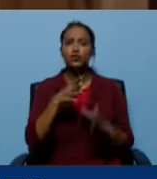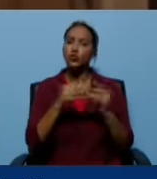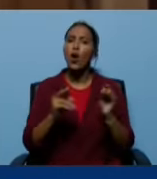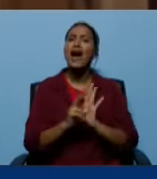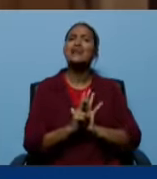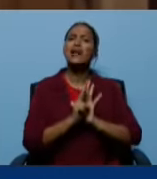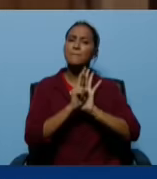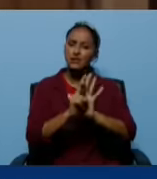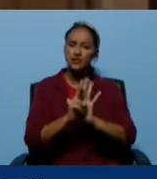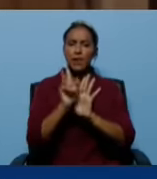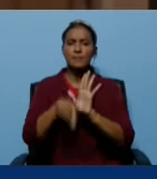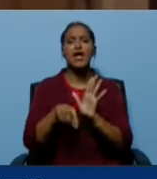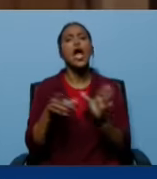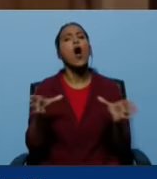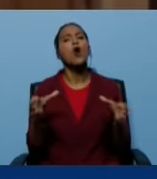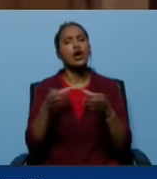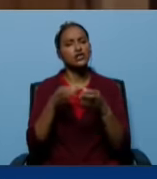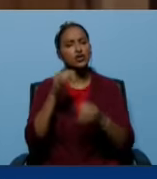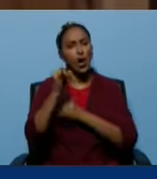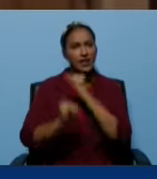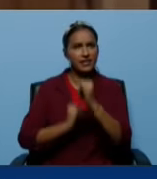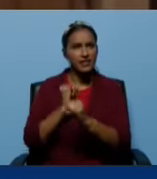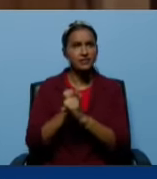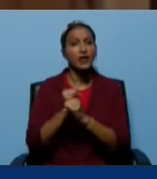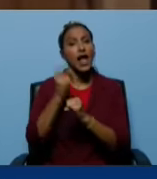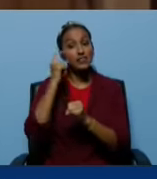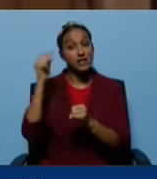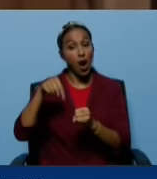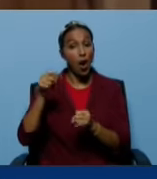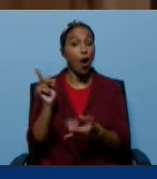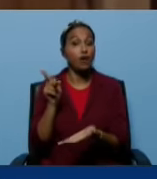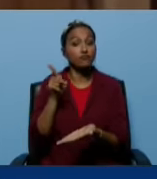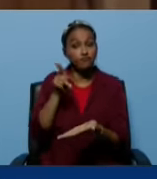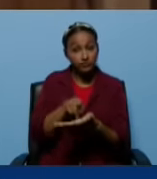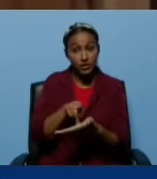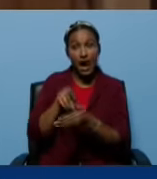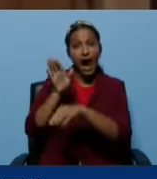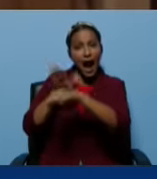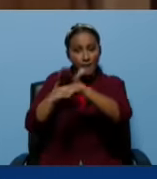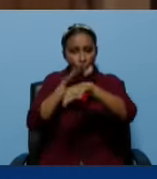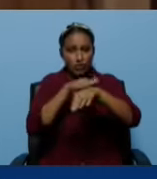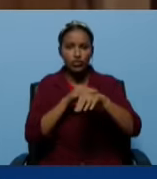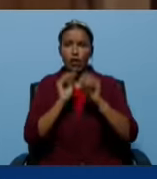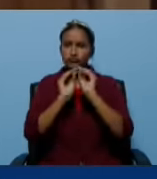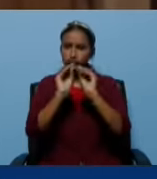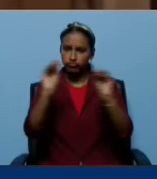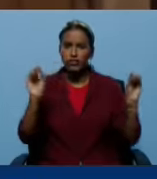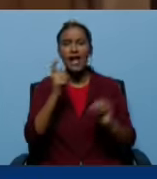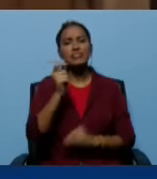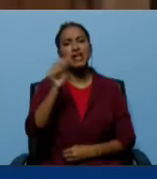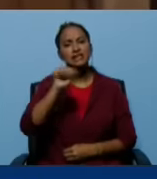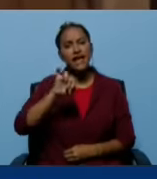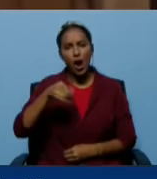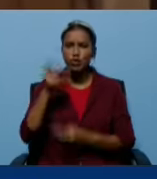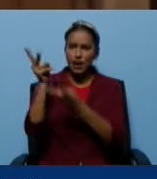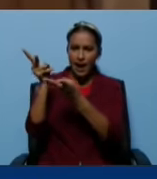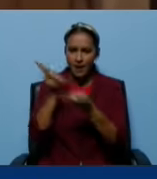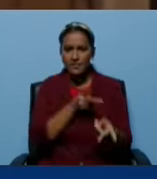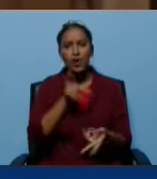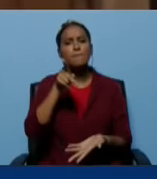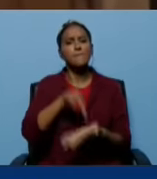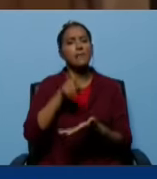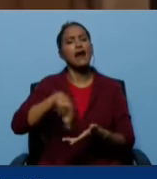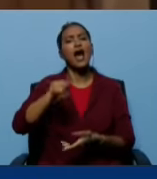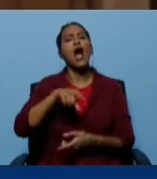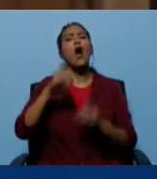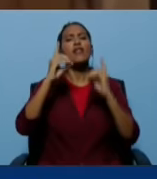de organizaciones internacionales que el día de hoy acudieron justamente a esta convocatoria que ha hecho el Tribunal Supremo de Justicia para compartir este veredicto final